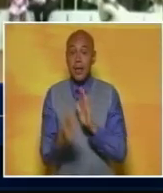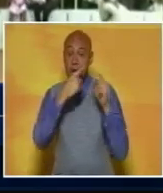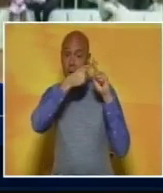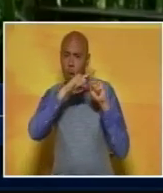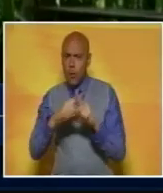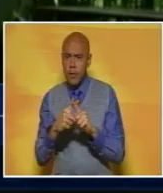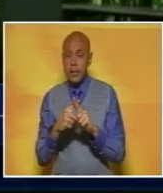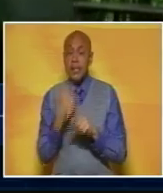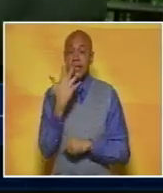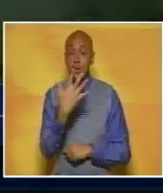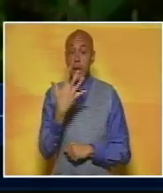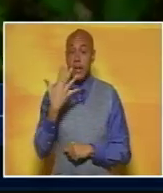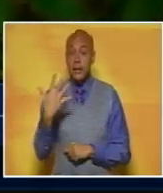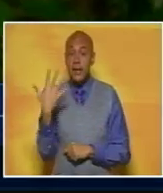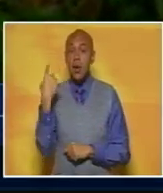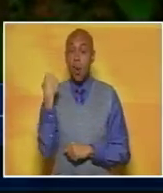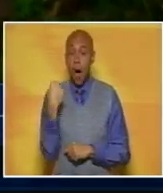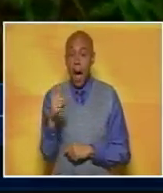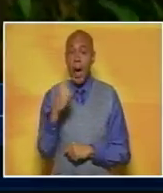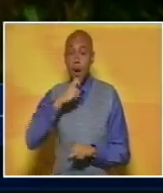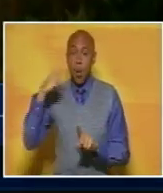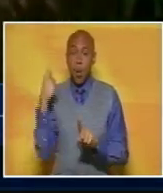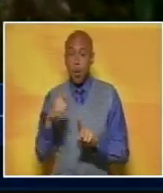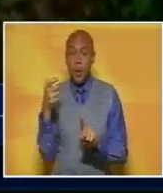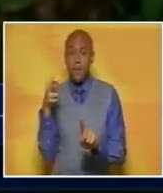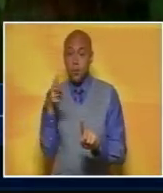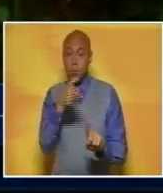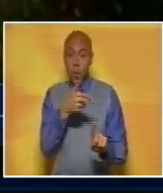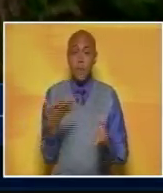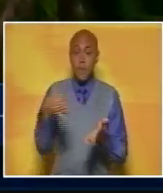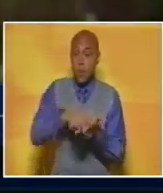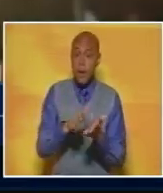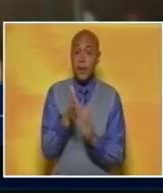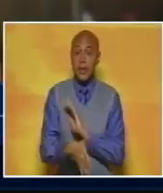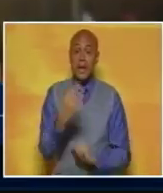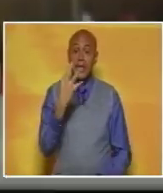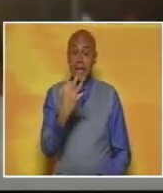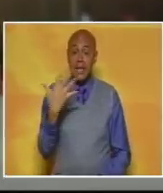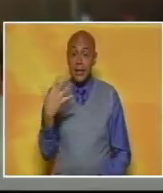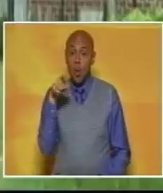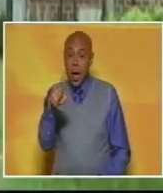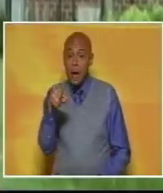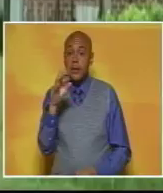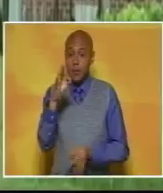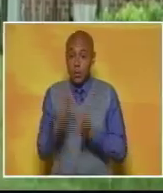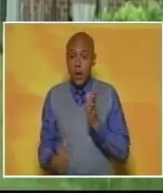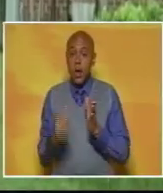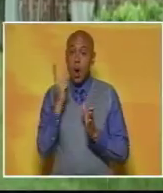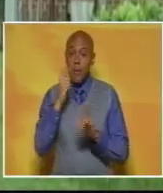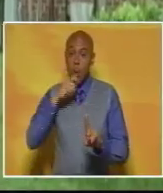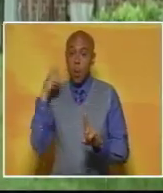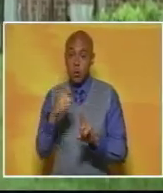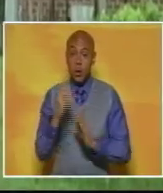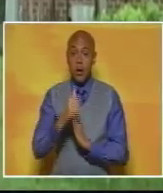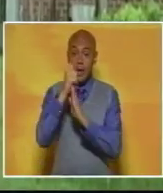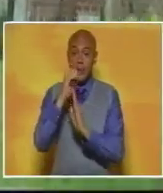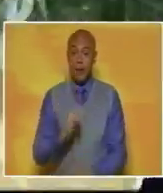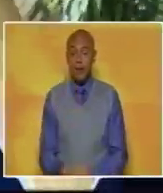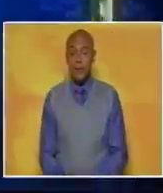contabilizados 55 hechos de violencia política en toda la nación, 35 de ellos contra líderes sociales.